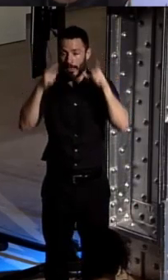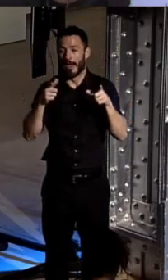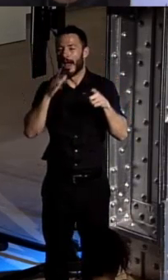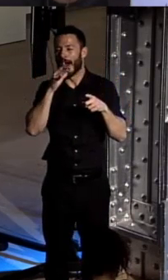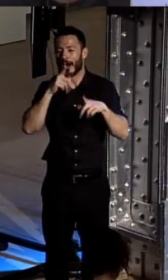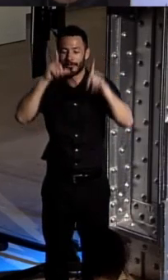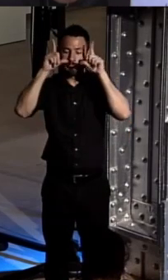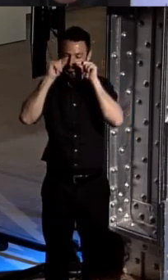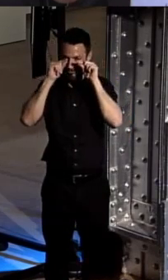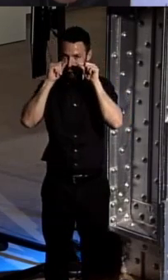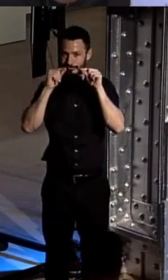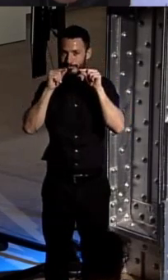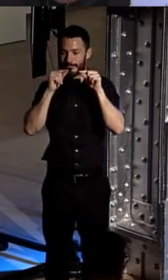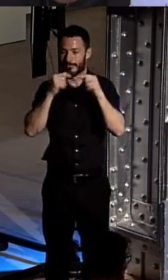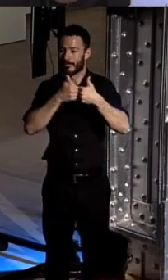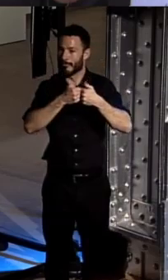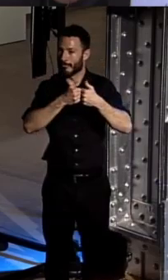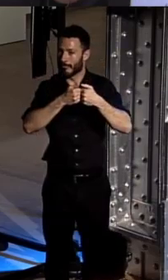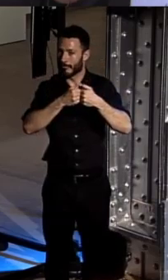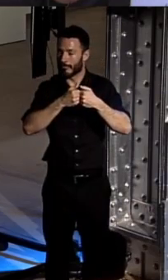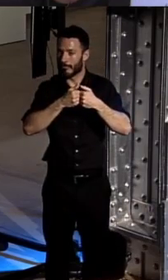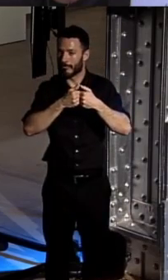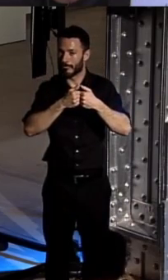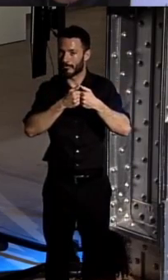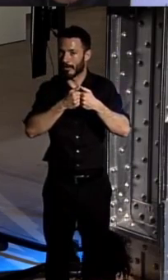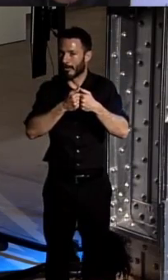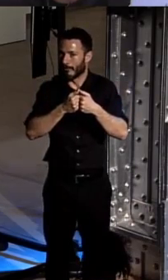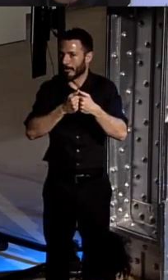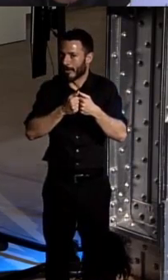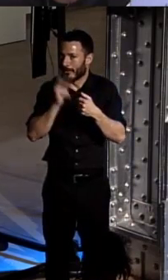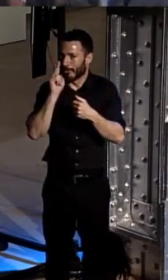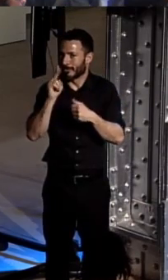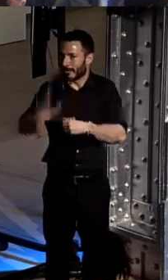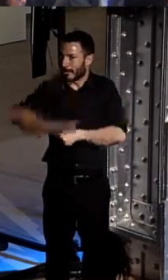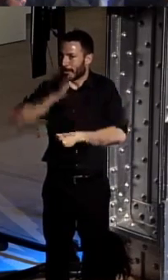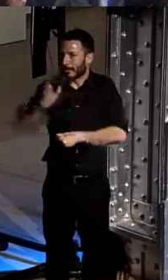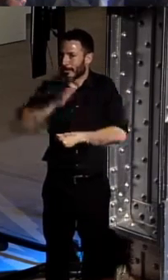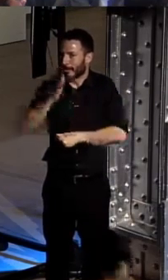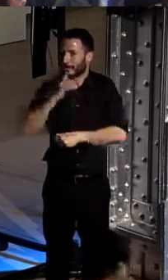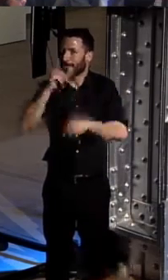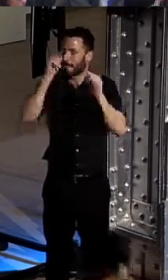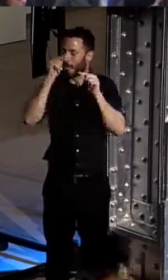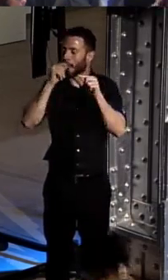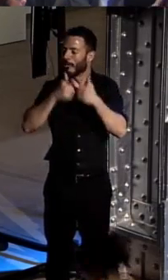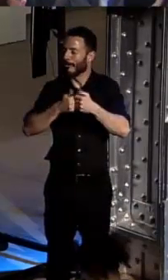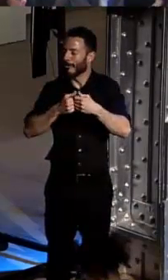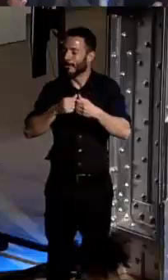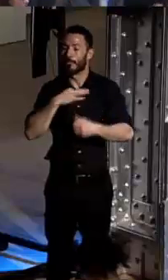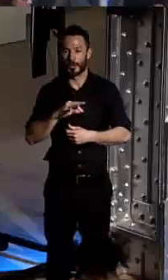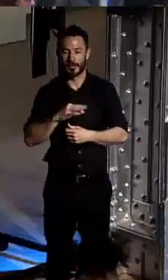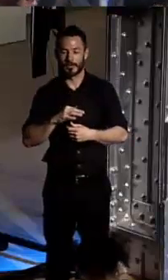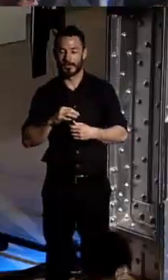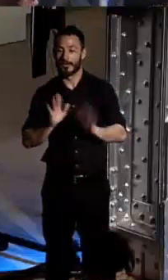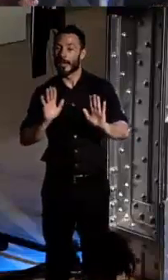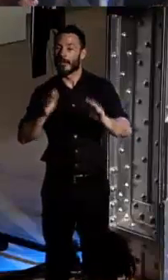ojos cerrados, así, y van a ver que es fascinante, van a ver todo lo que pueden hacer con los ojos cerrados. Entonces ahora sí, primero se dan la mano cada uno con su compañero,